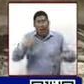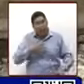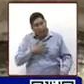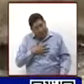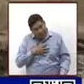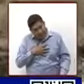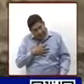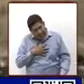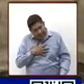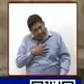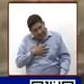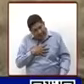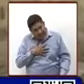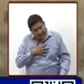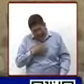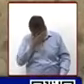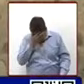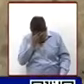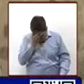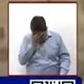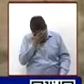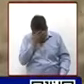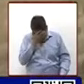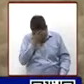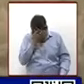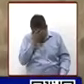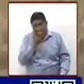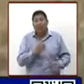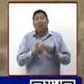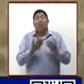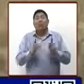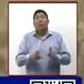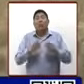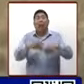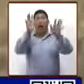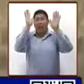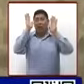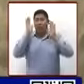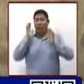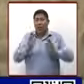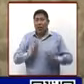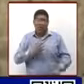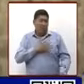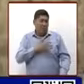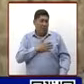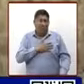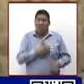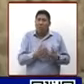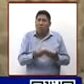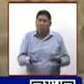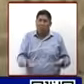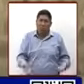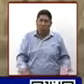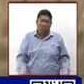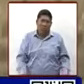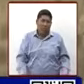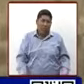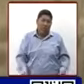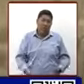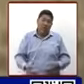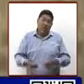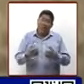Porque es que me da pena, a veces la gente no tiene ese corazón para los animales, tienen